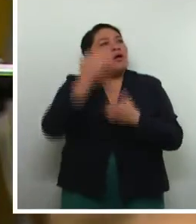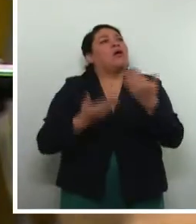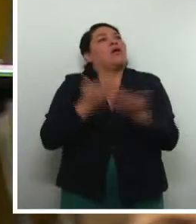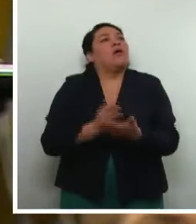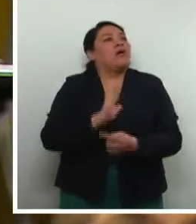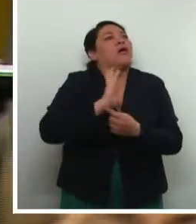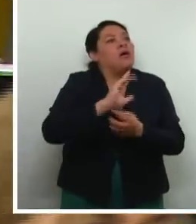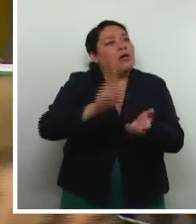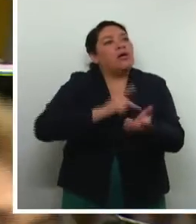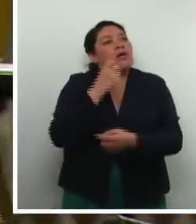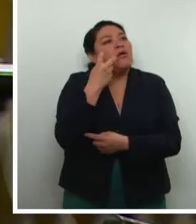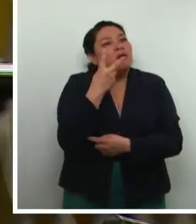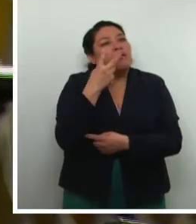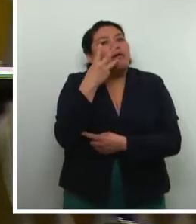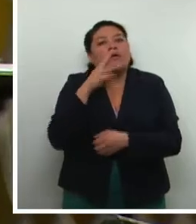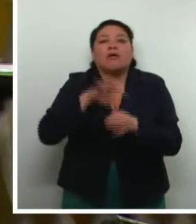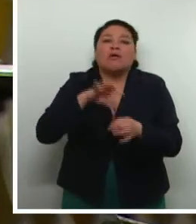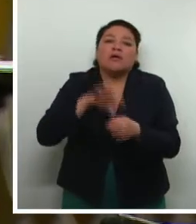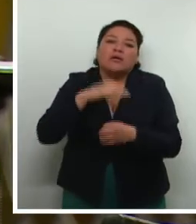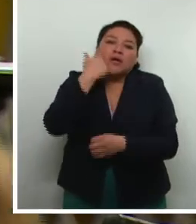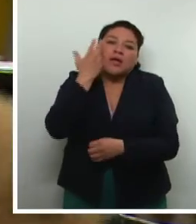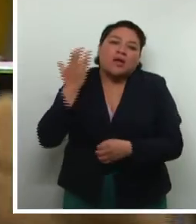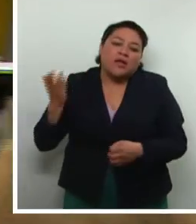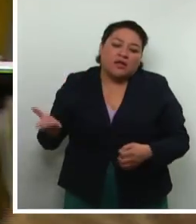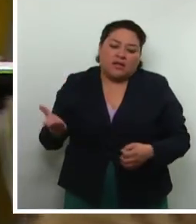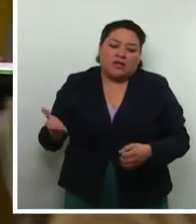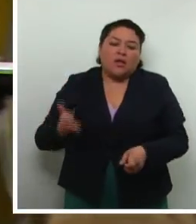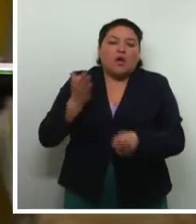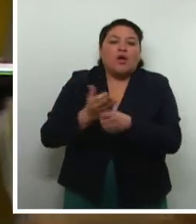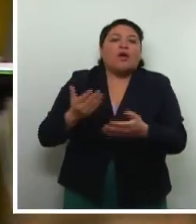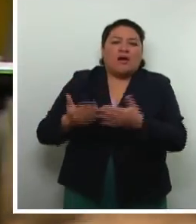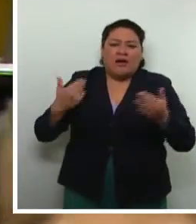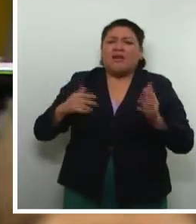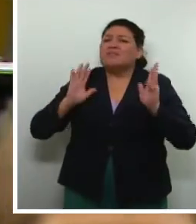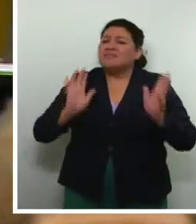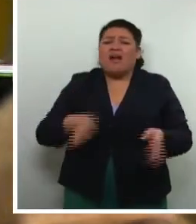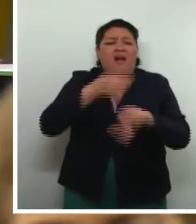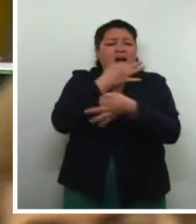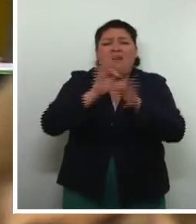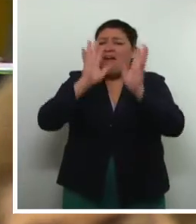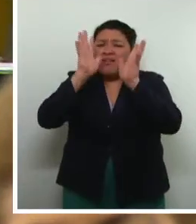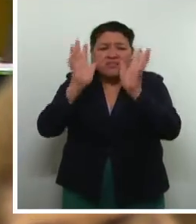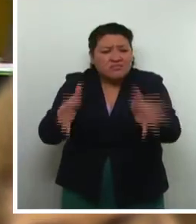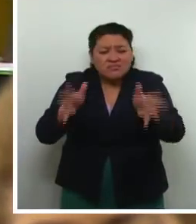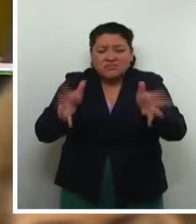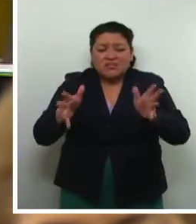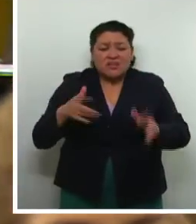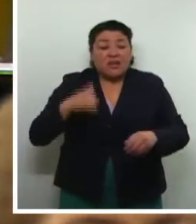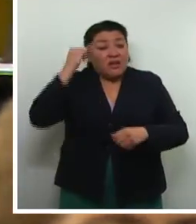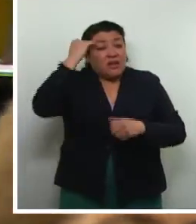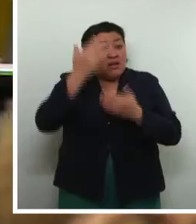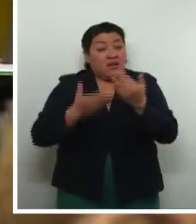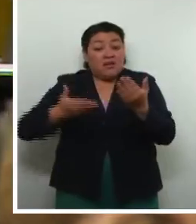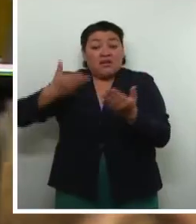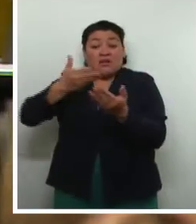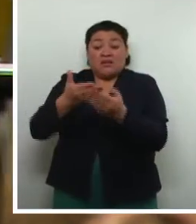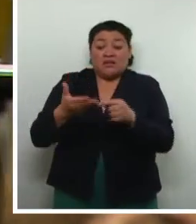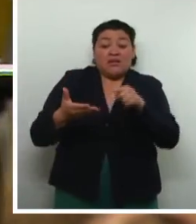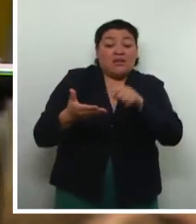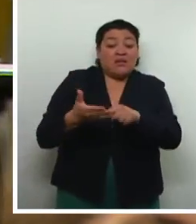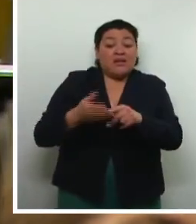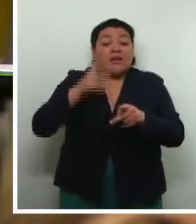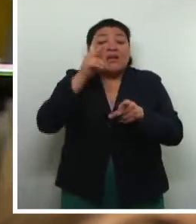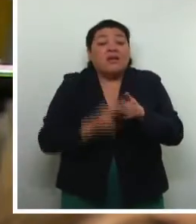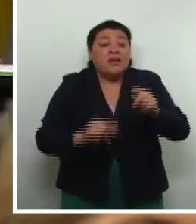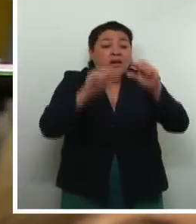tercera votación su reserva. Como aquí ya se dijo, lo que queda reservado es nada más la parte